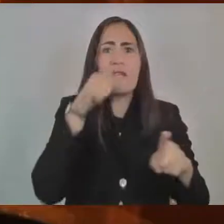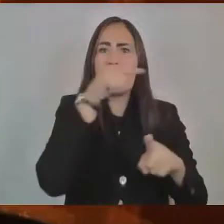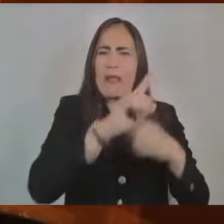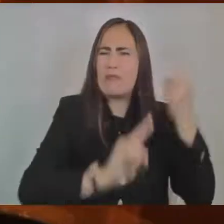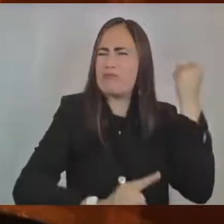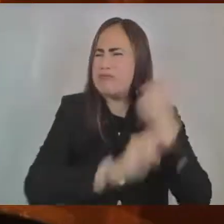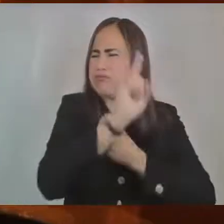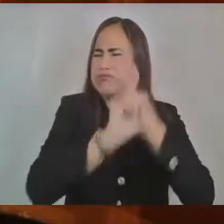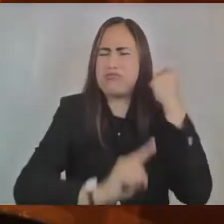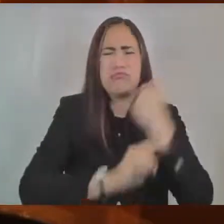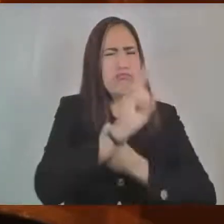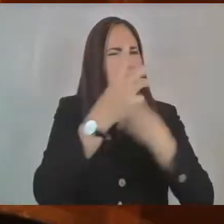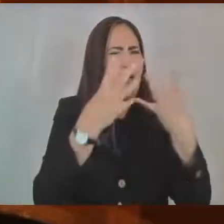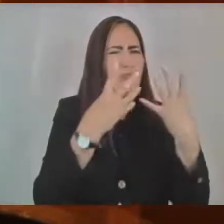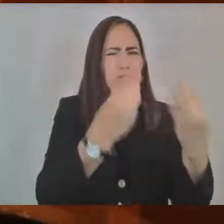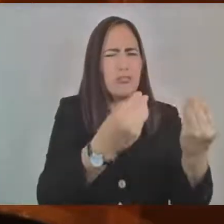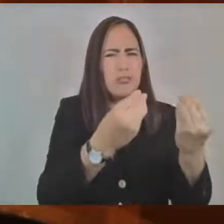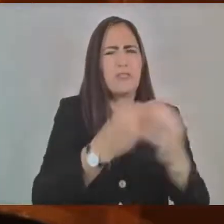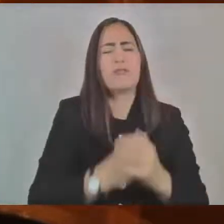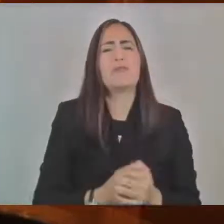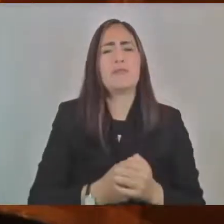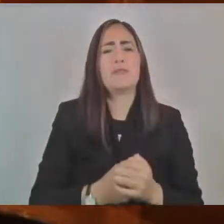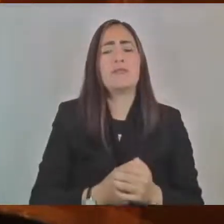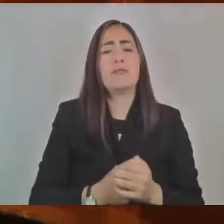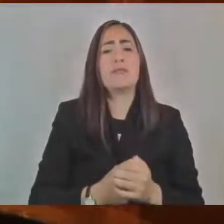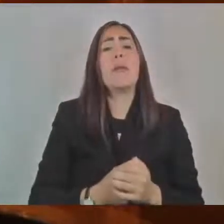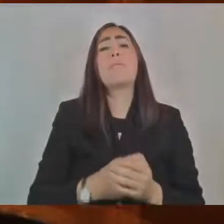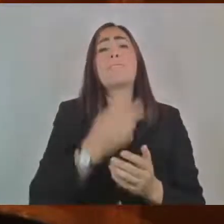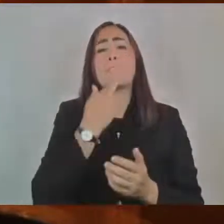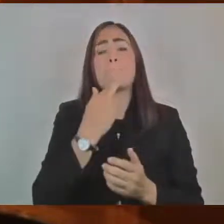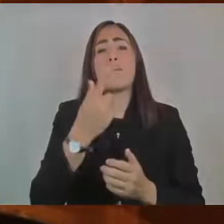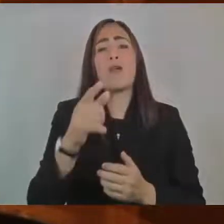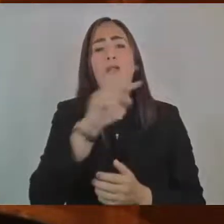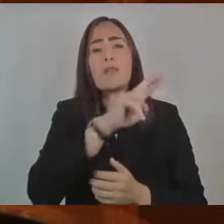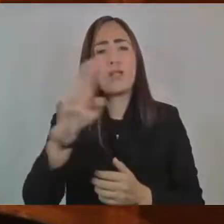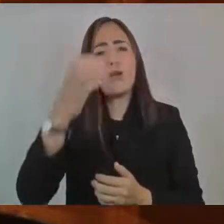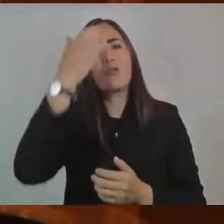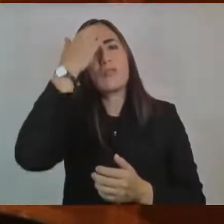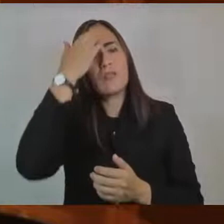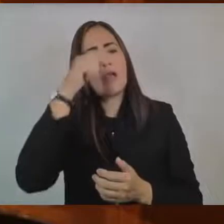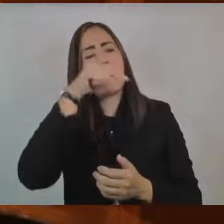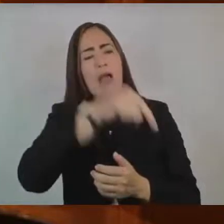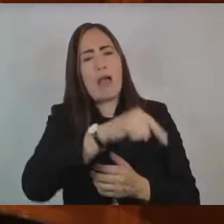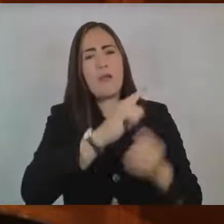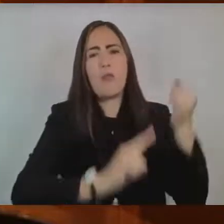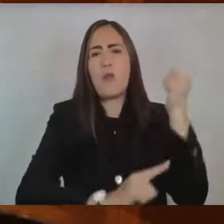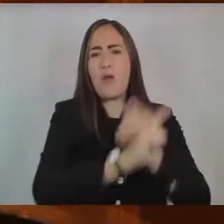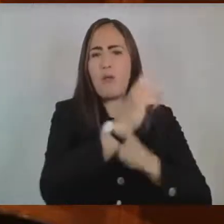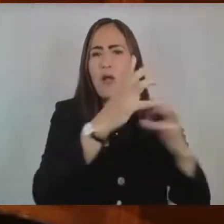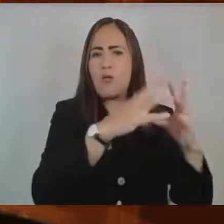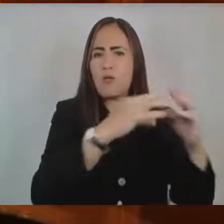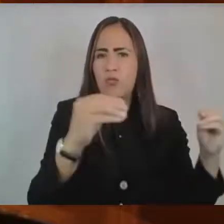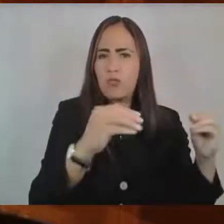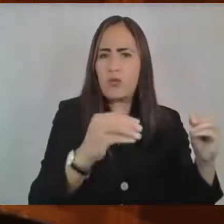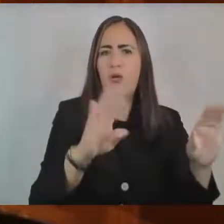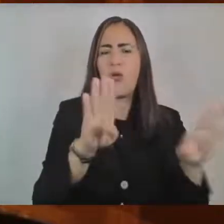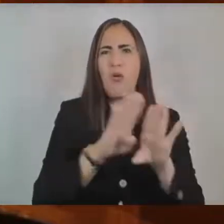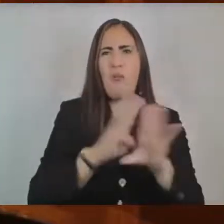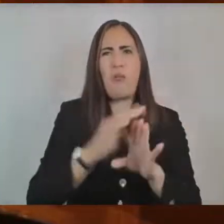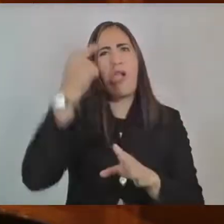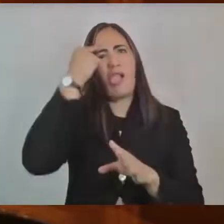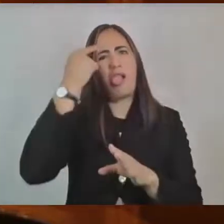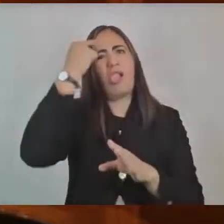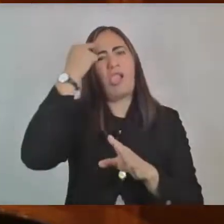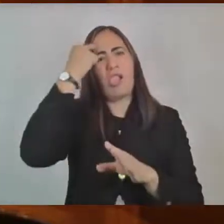múltiples dificultades. Una dimensión de reconocimiento para combatir el estigma desde los estereotipos, de